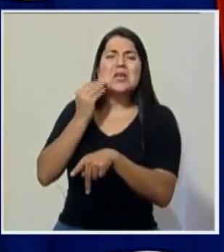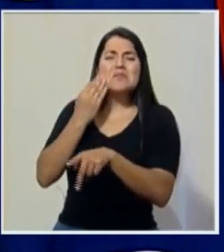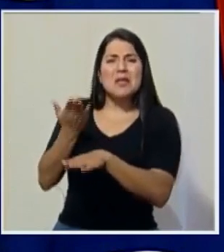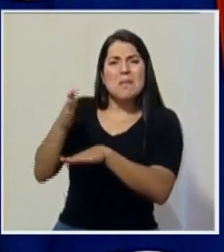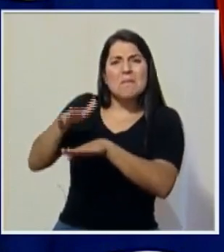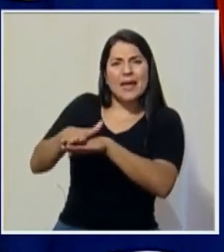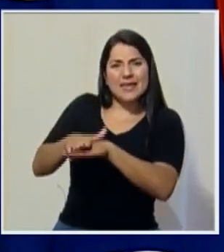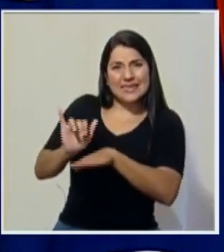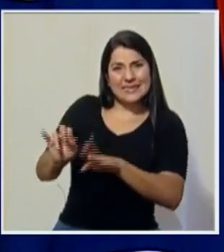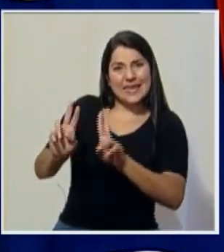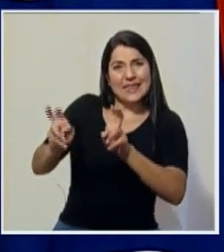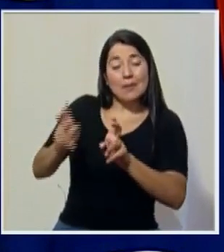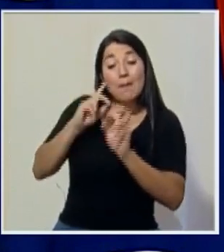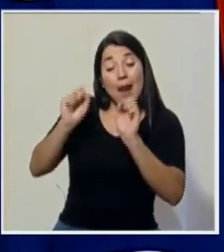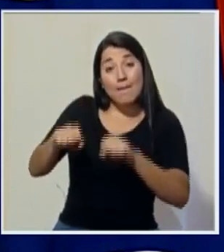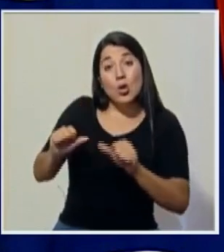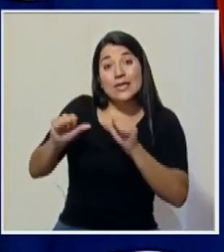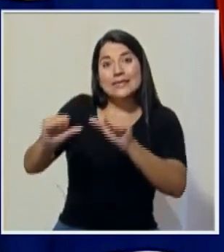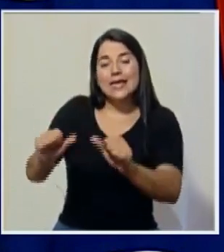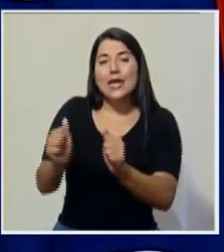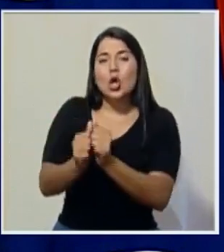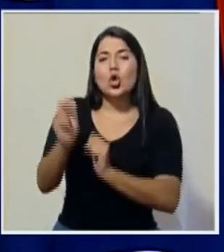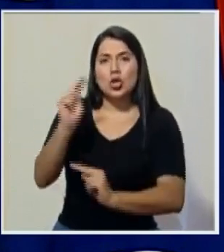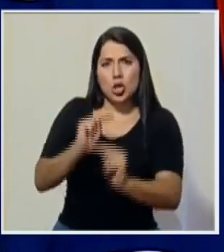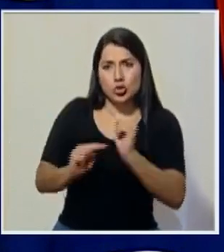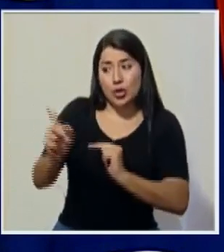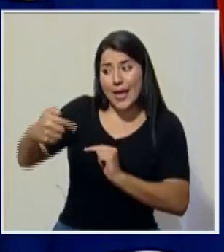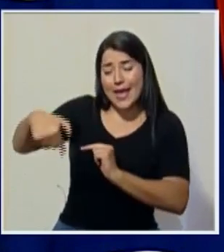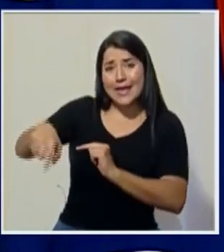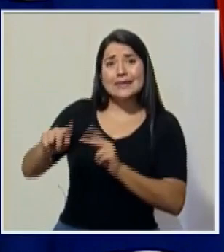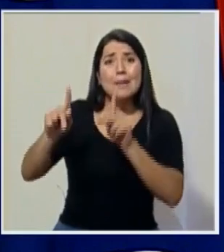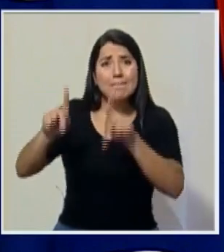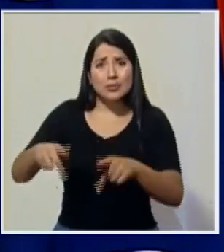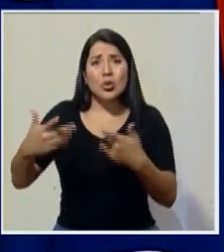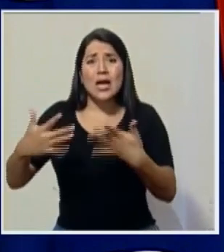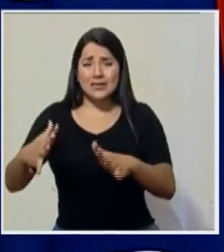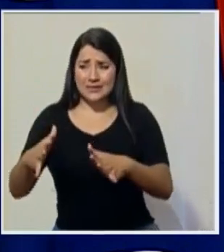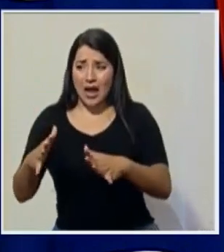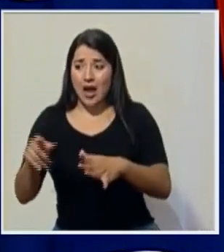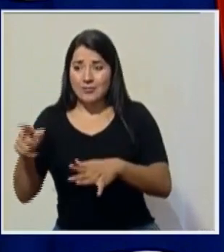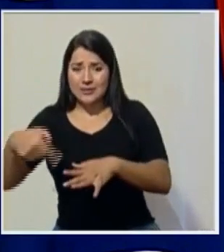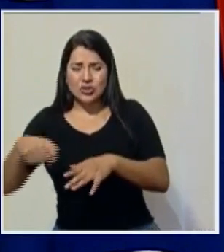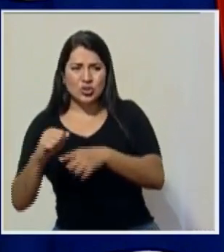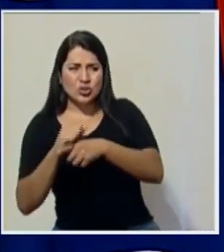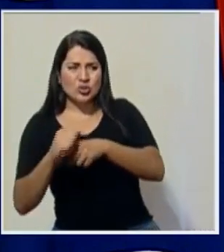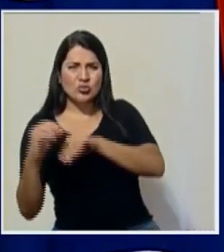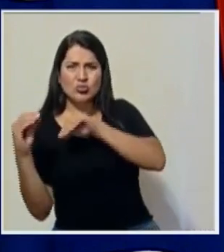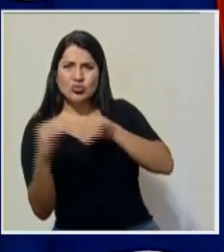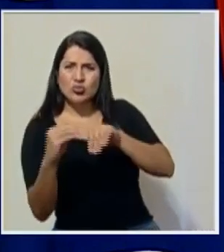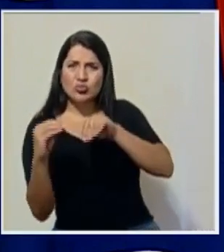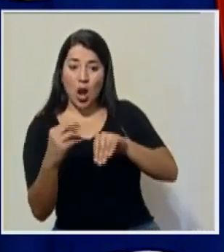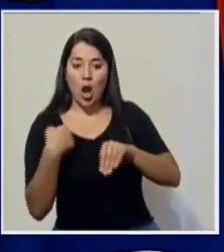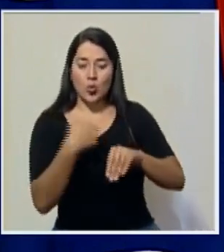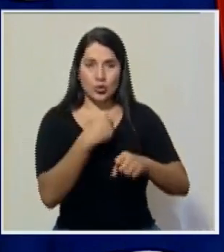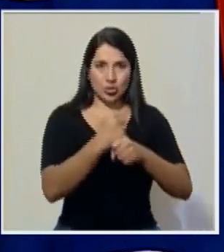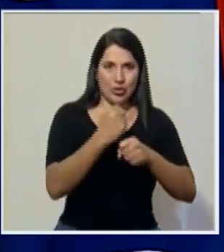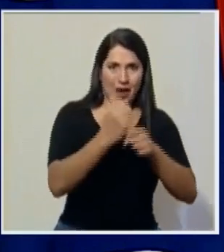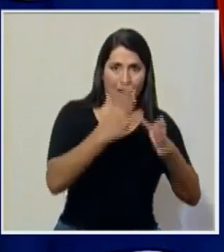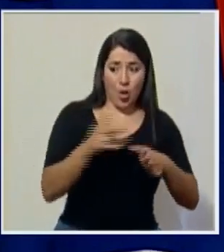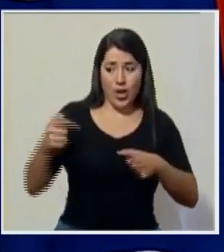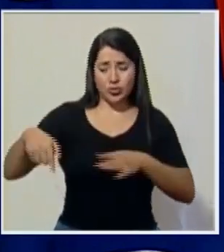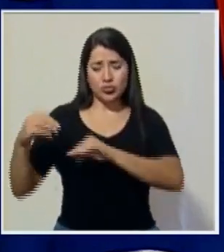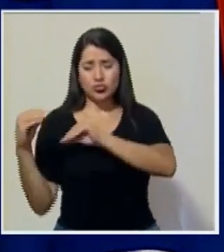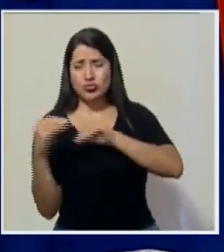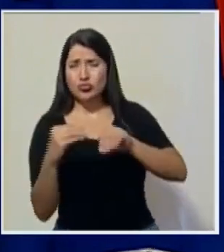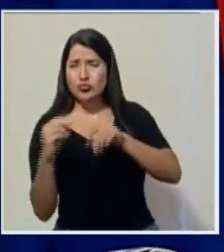del negocio, y estas personas generosamente también pues han capacitado gente que nosotros tenemos, y esto lo